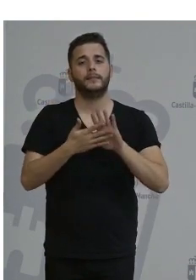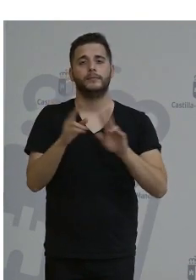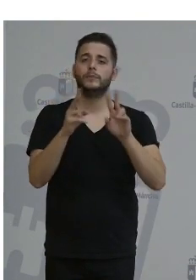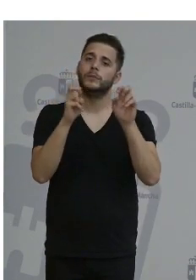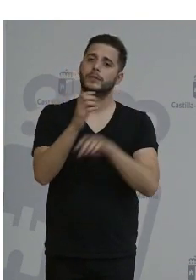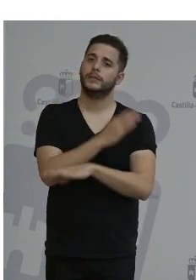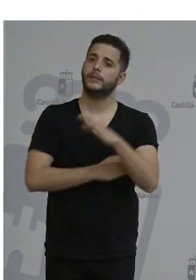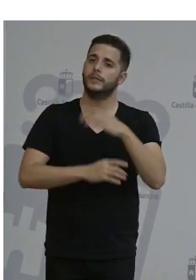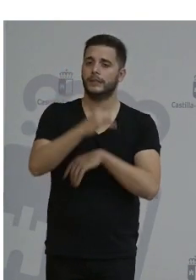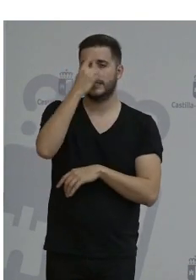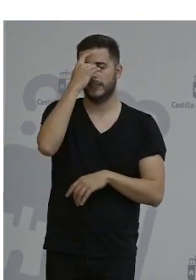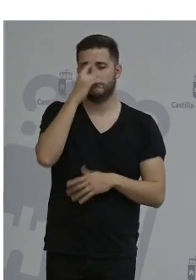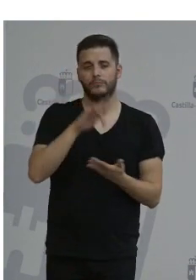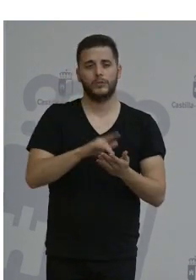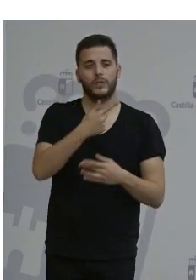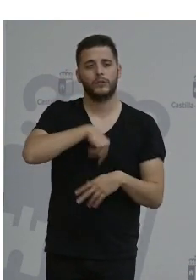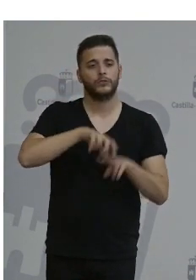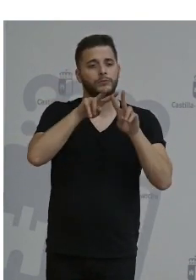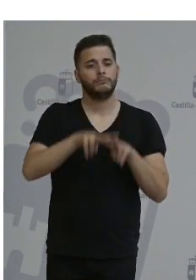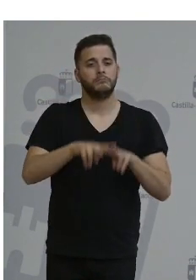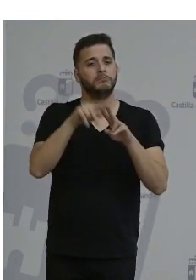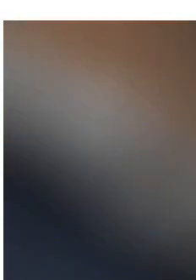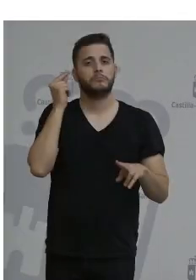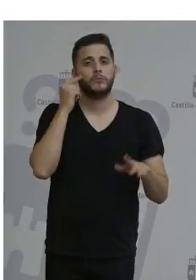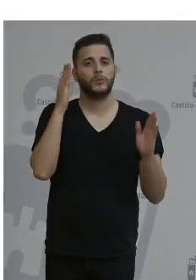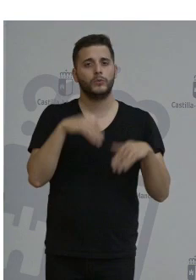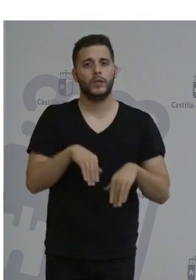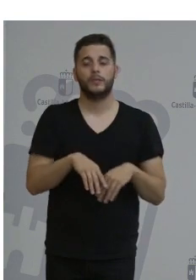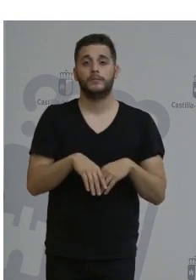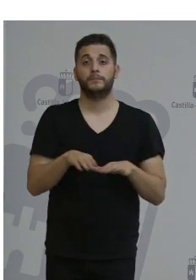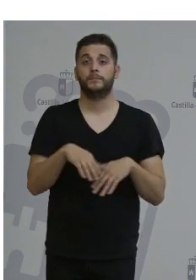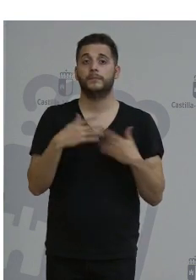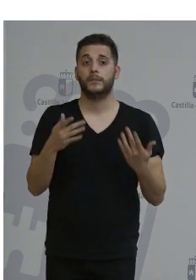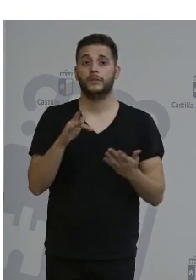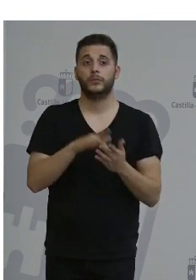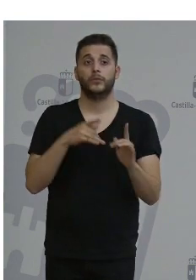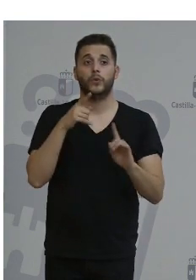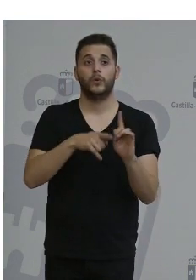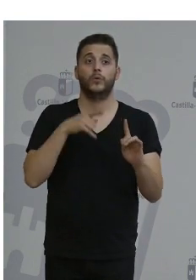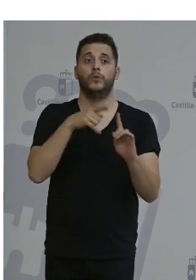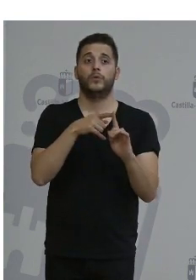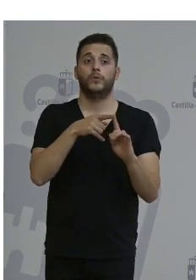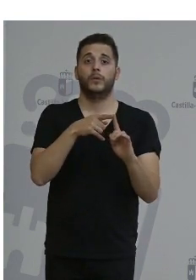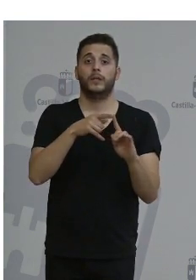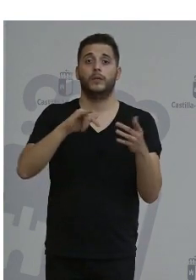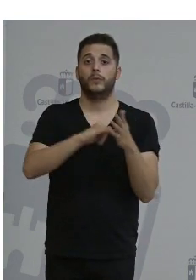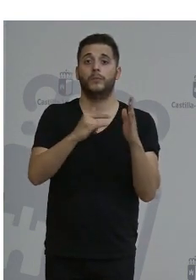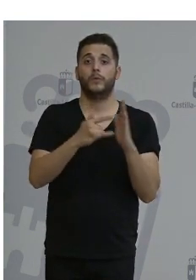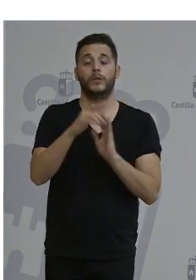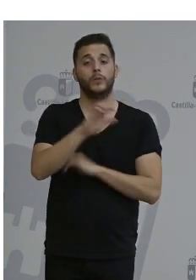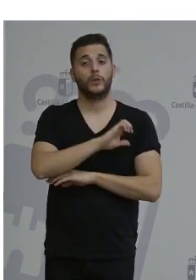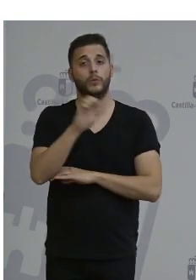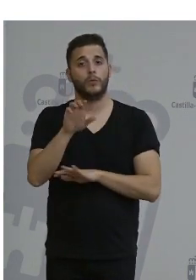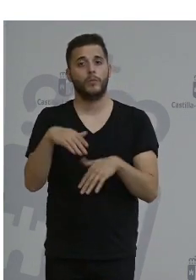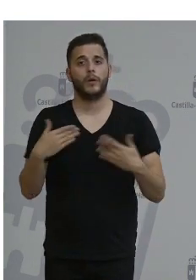pues no hay tanta investigación, no hay tanto conocimiento generado. Y, bueno, pues el objetivo de este proyecto europeo es